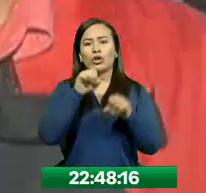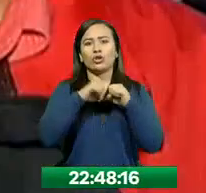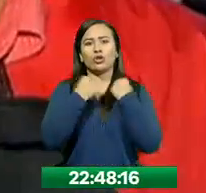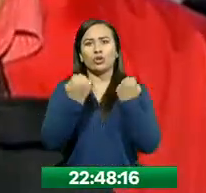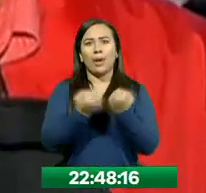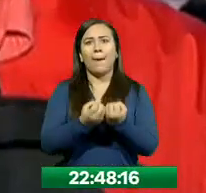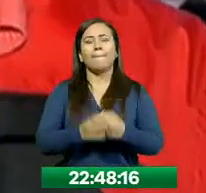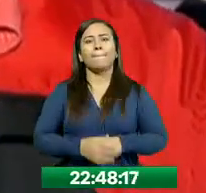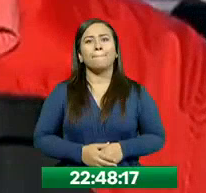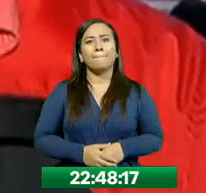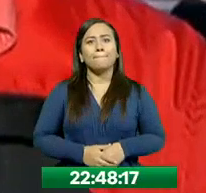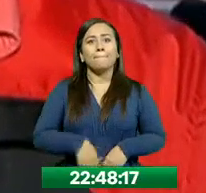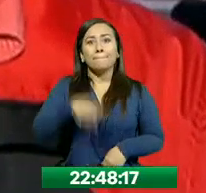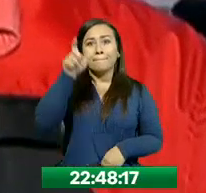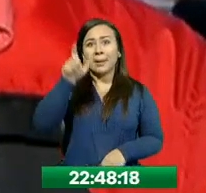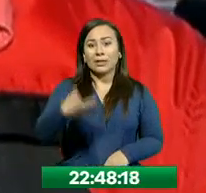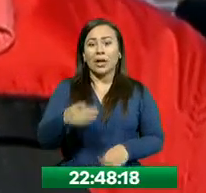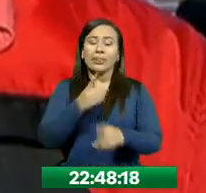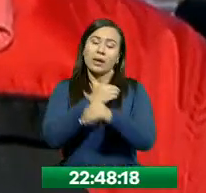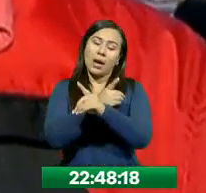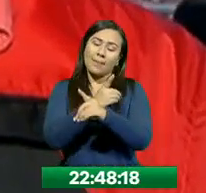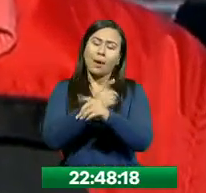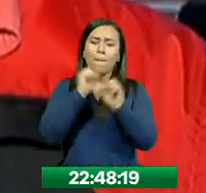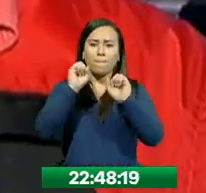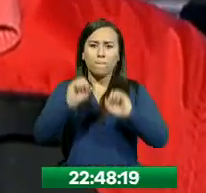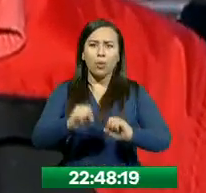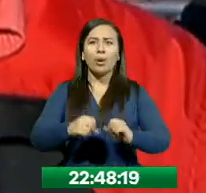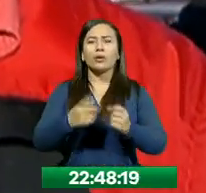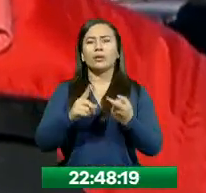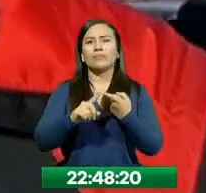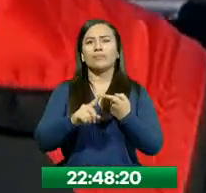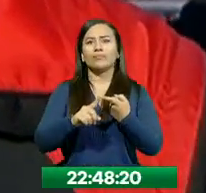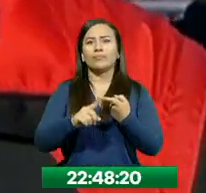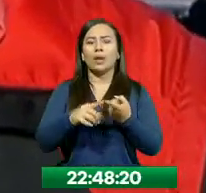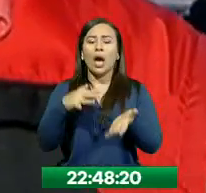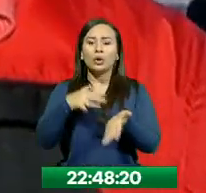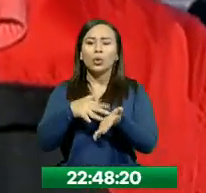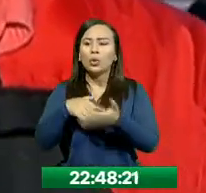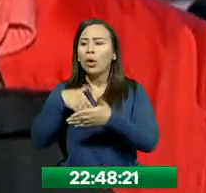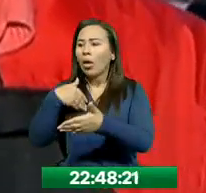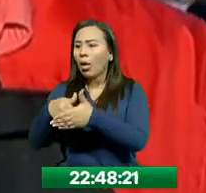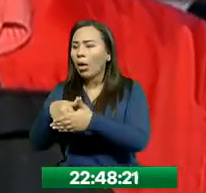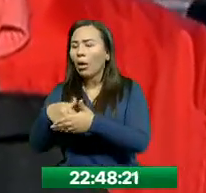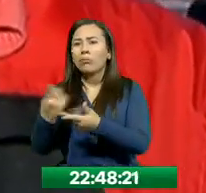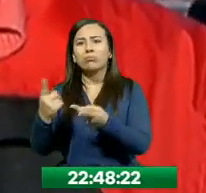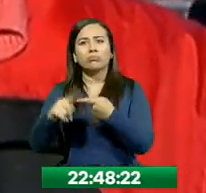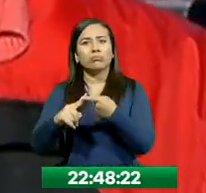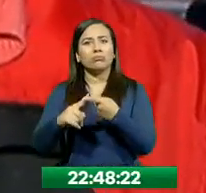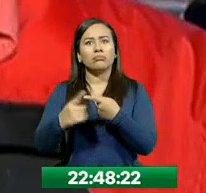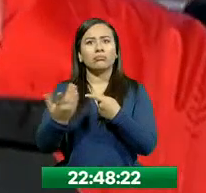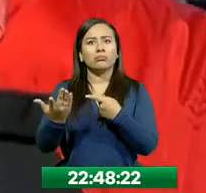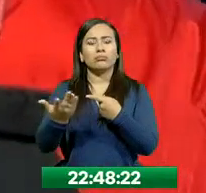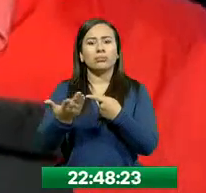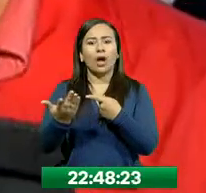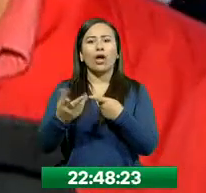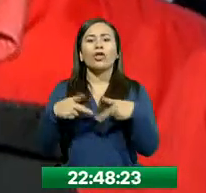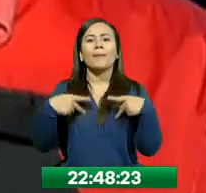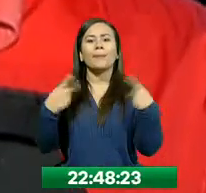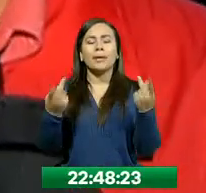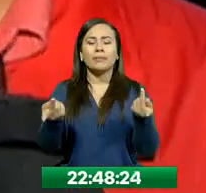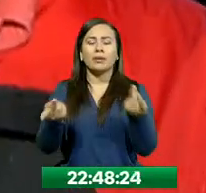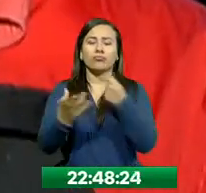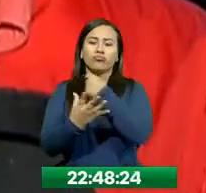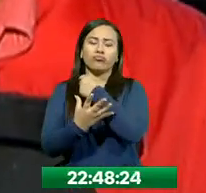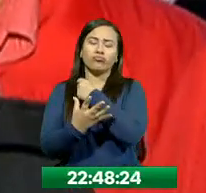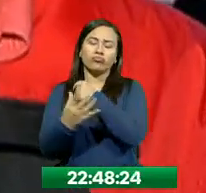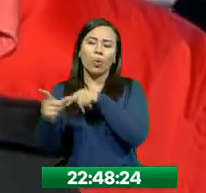Que más allá de su discapacidad biológica puede tener limitantes, por ejemplo, a nivel de estudio, puede tener limitantes a nivel de donde vive, el